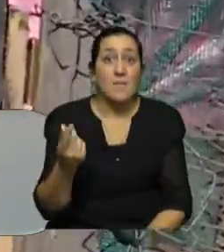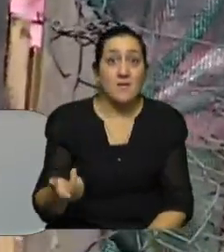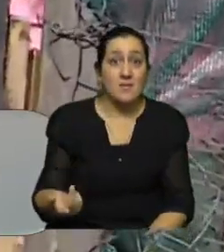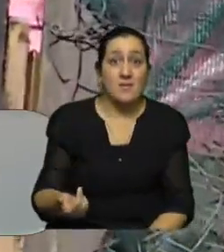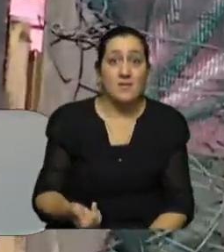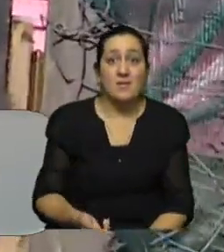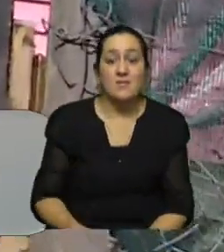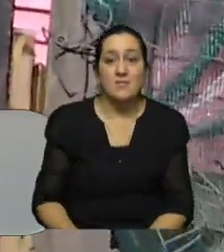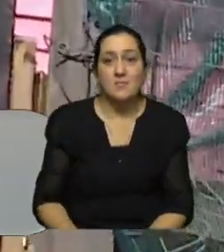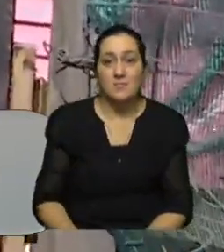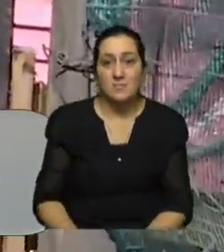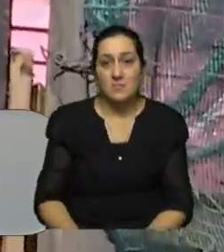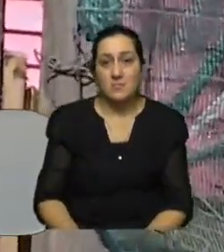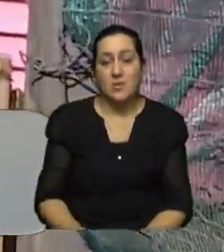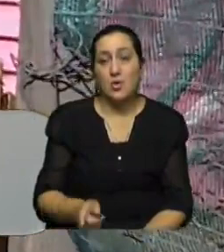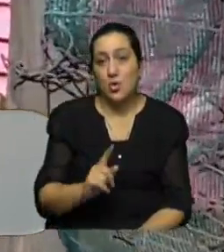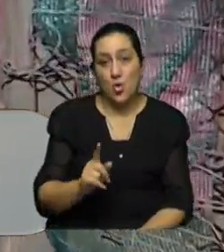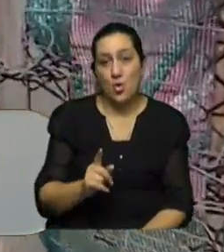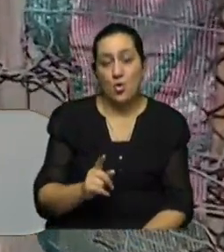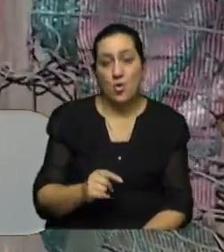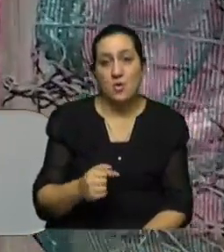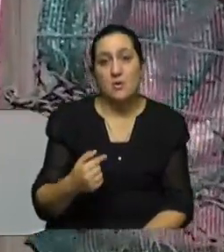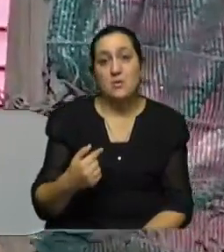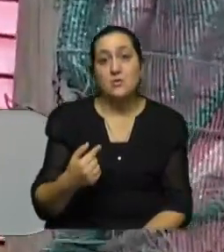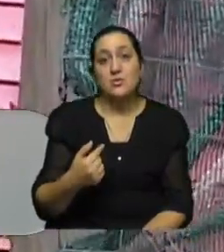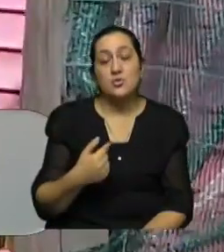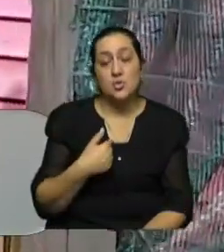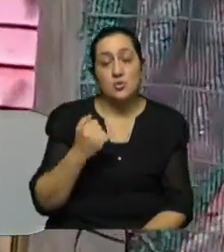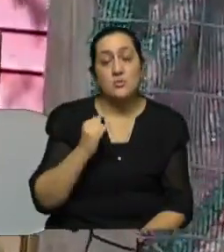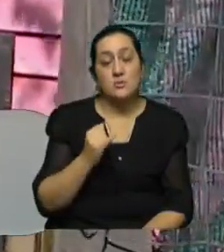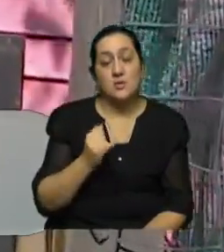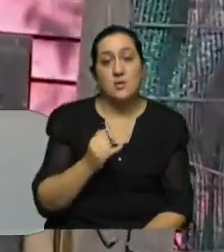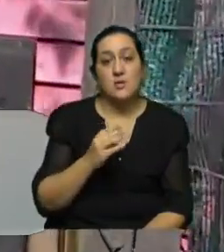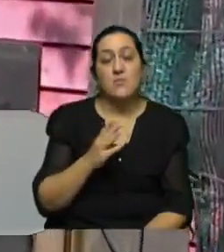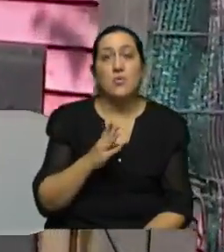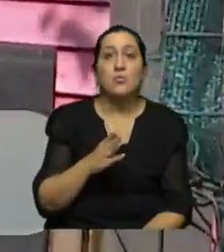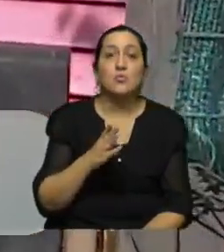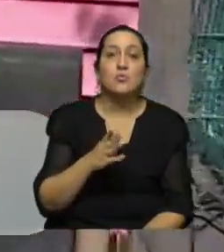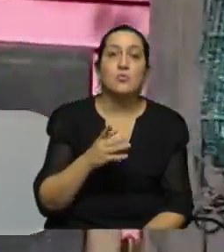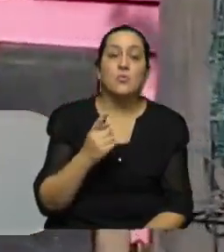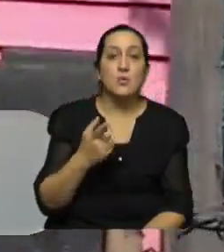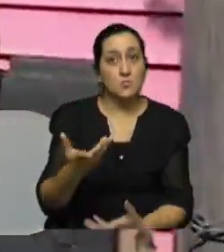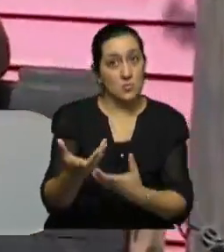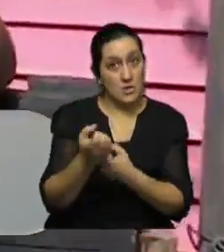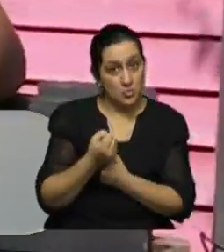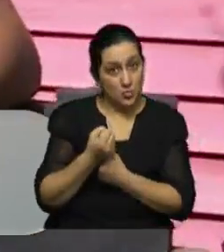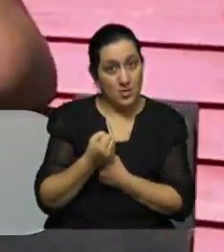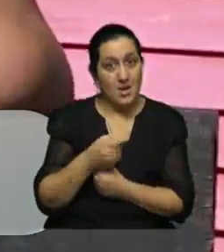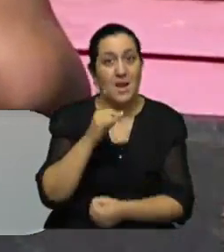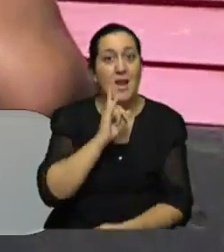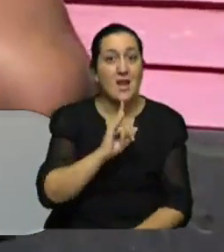también? No, la mía no es tanto. Yo lo que sí voy a buscar acá, todo lo que es una gran ayuda para mí, la